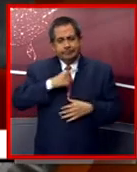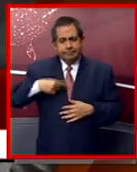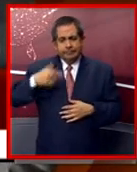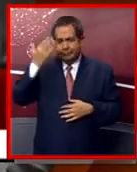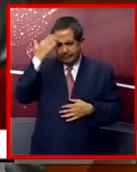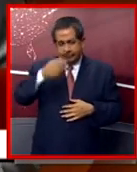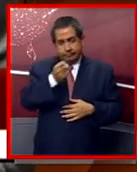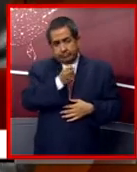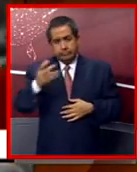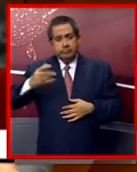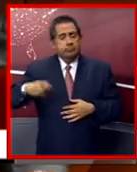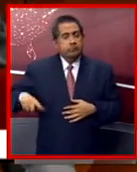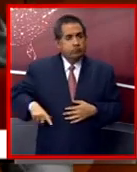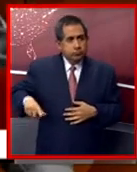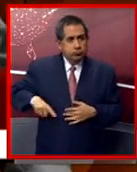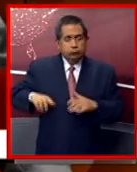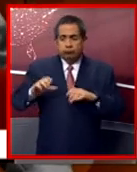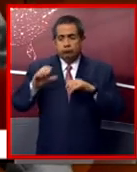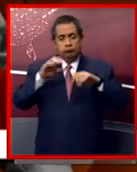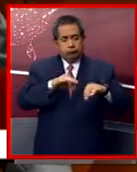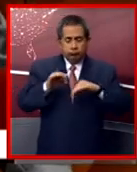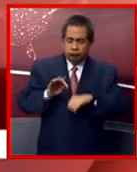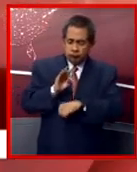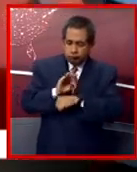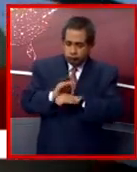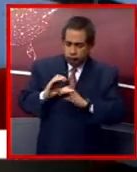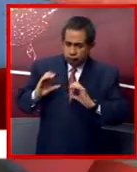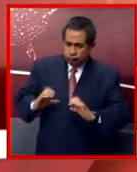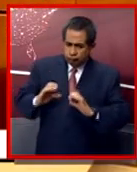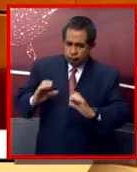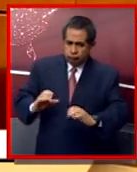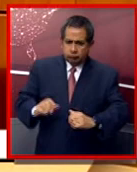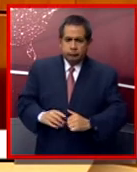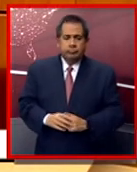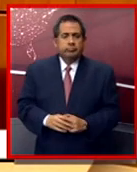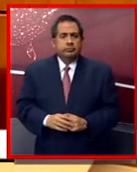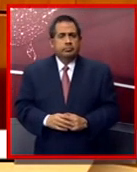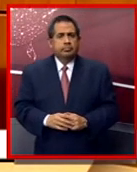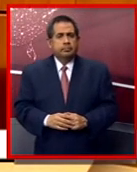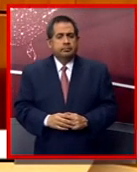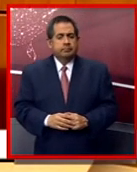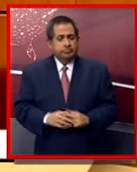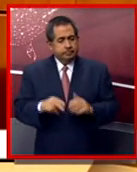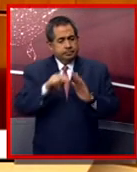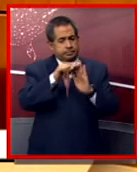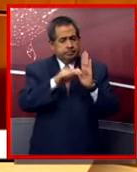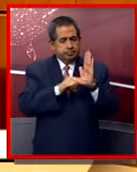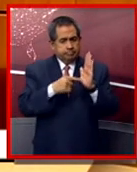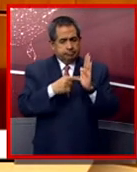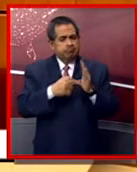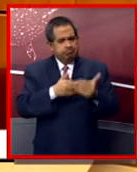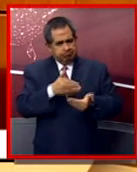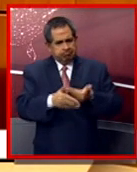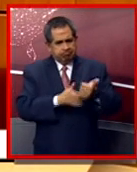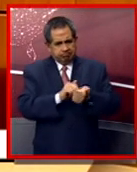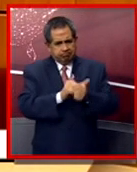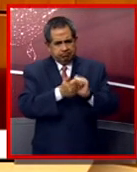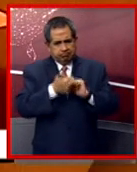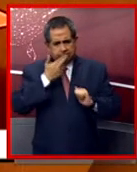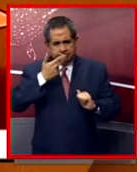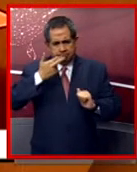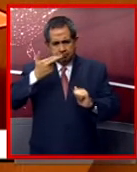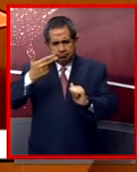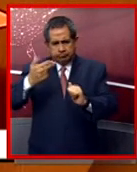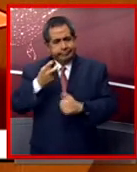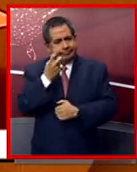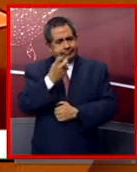los gobiernos y sus empleadores los cuidan. Las normas laborales progresistas es la manera en la